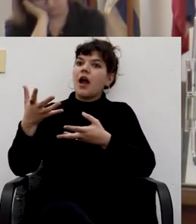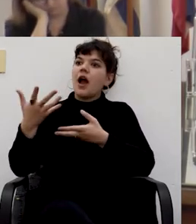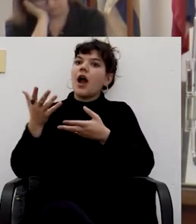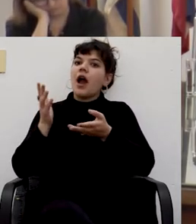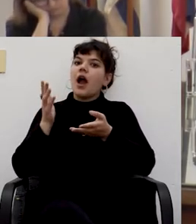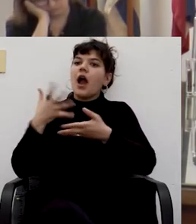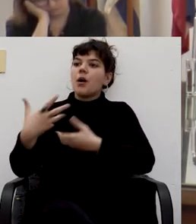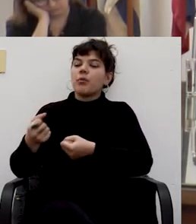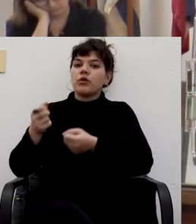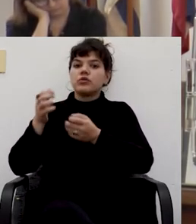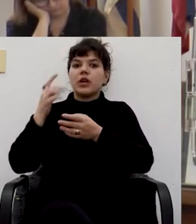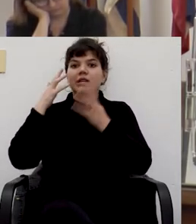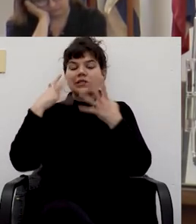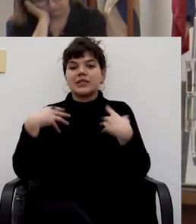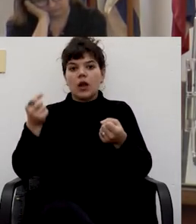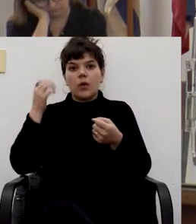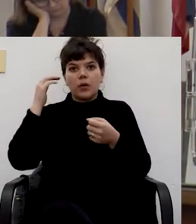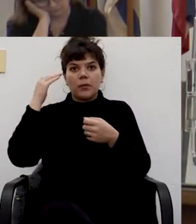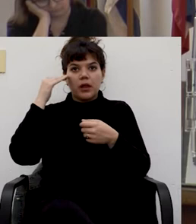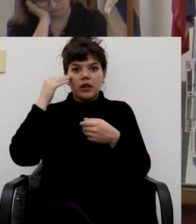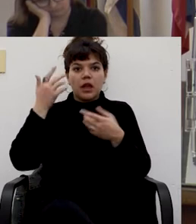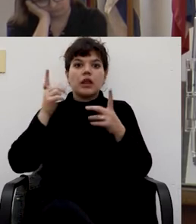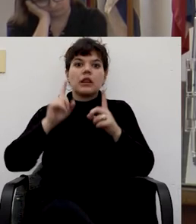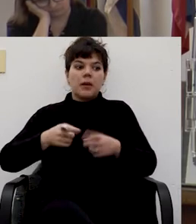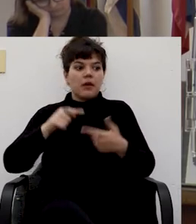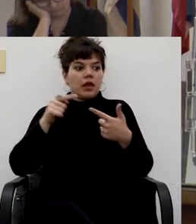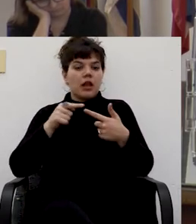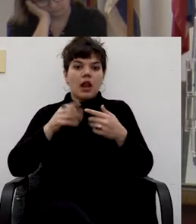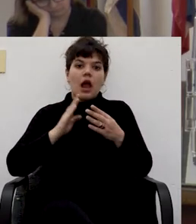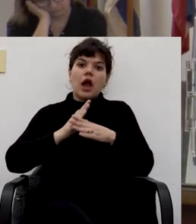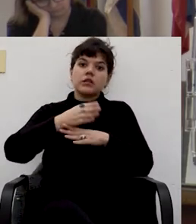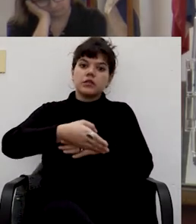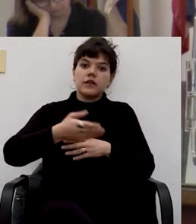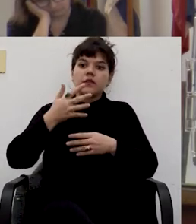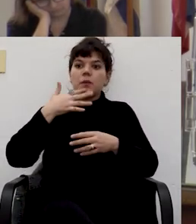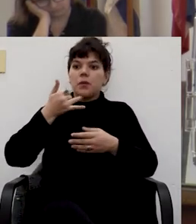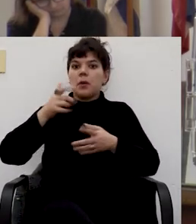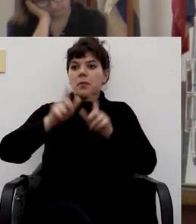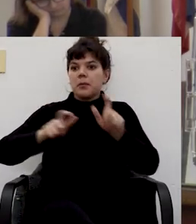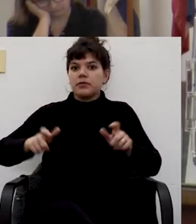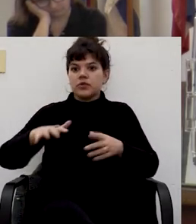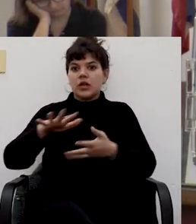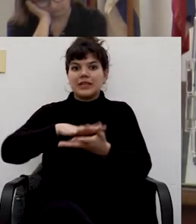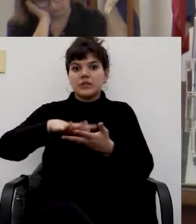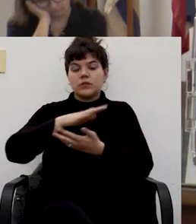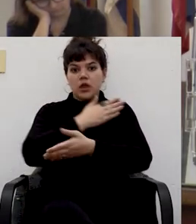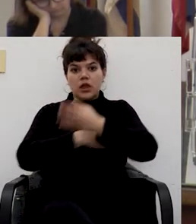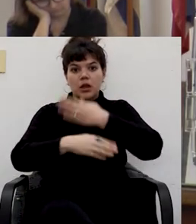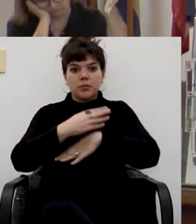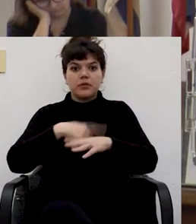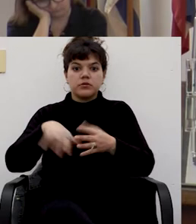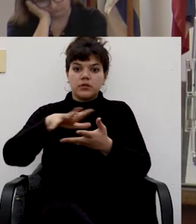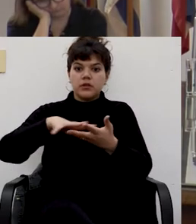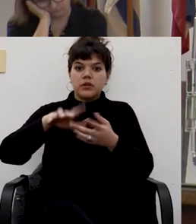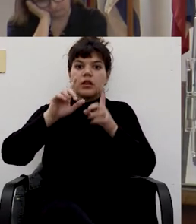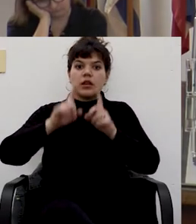Universidad, accesibilidad, y entonces las condiciones de estudio y trabajo para personas en situación de discapacidad, los